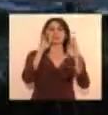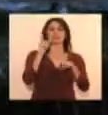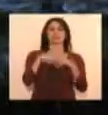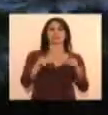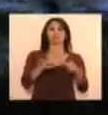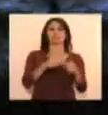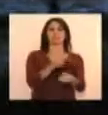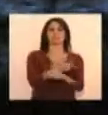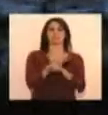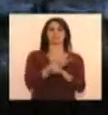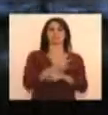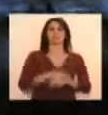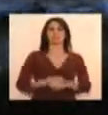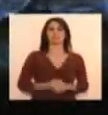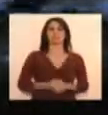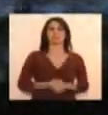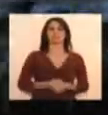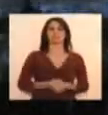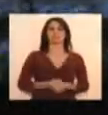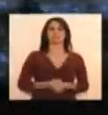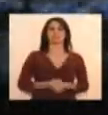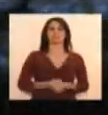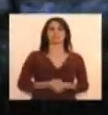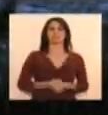pon atención a las medidas de prevención.